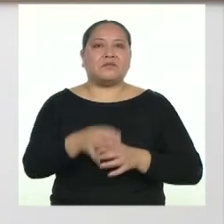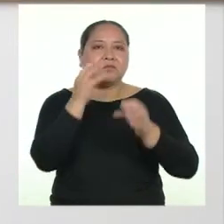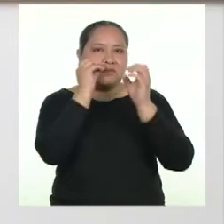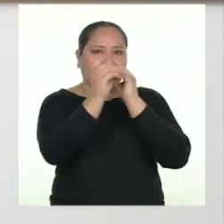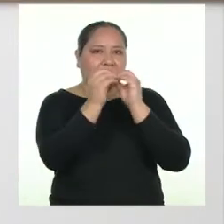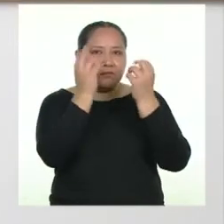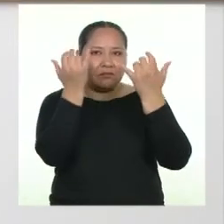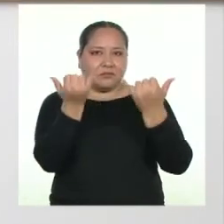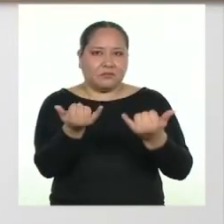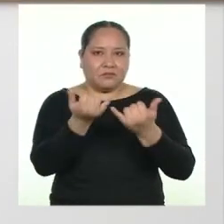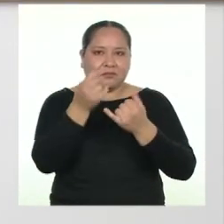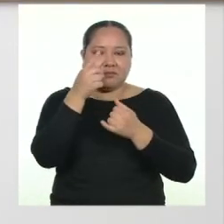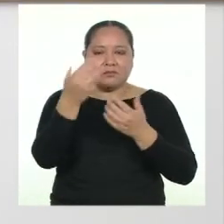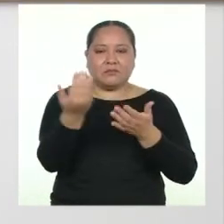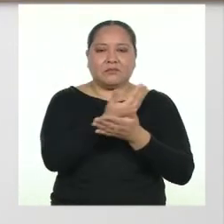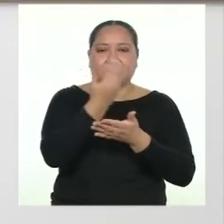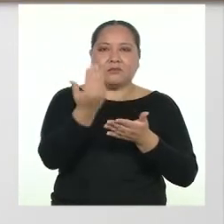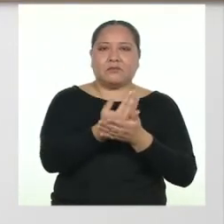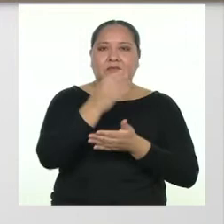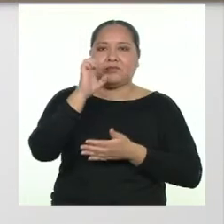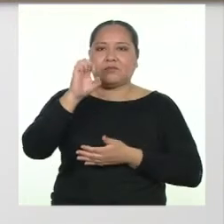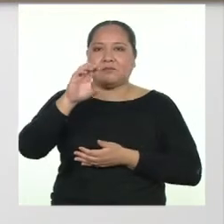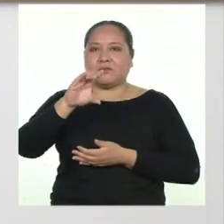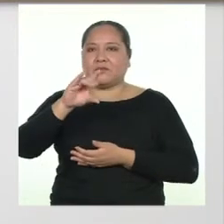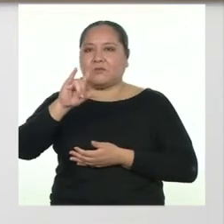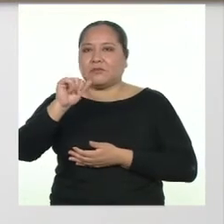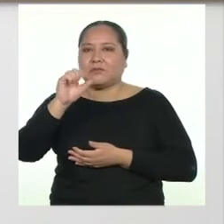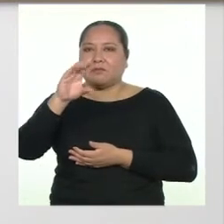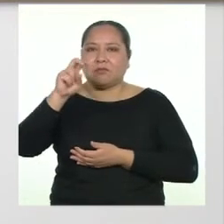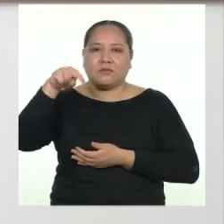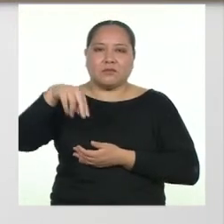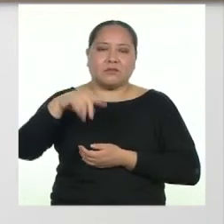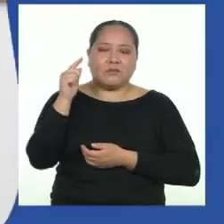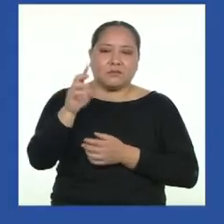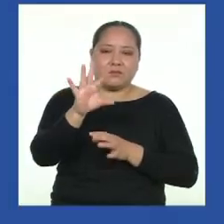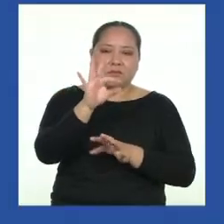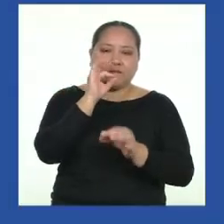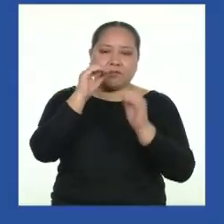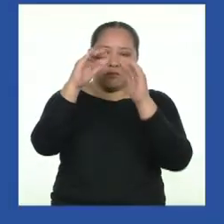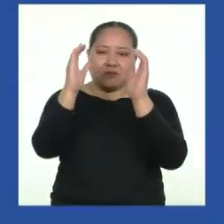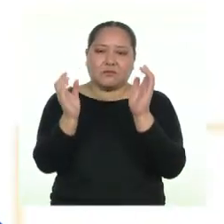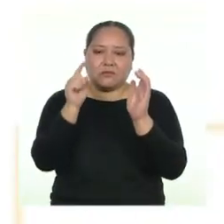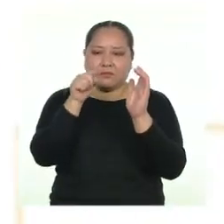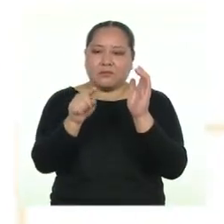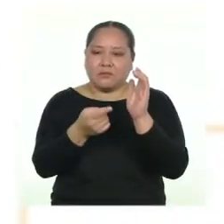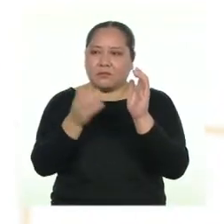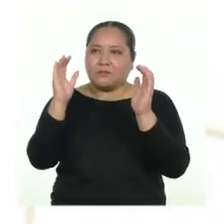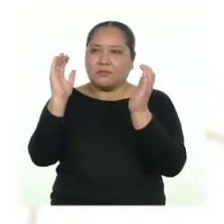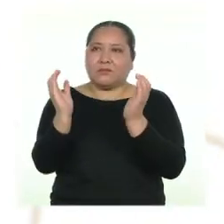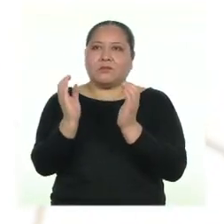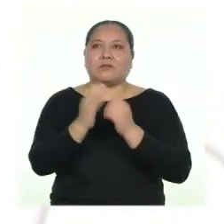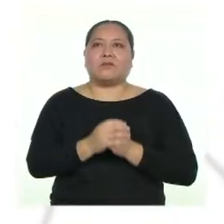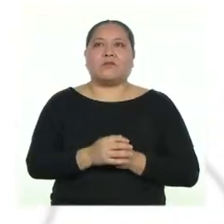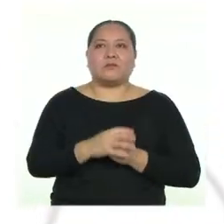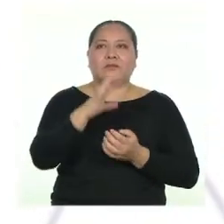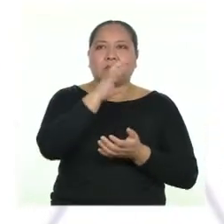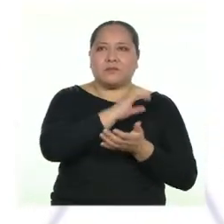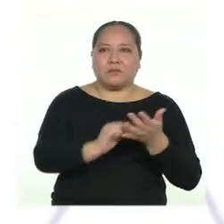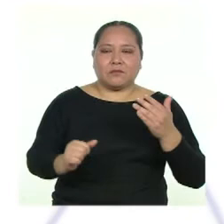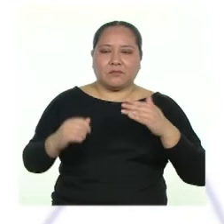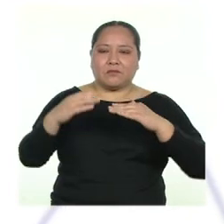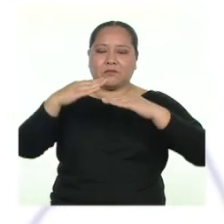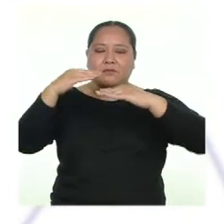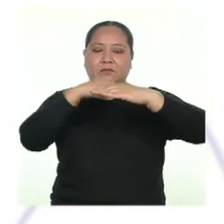Resolvamos entonces la nueva ecuación para obtener como solución el par ordenado. Para eliminar los